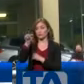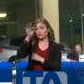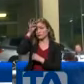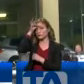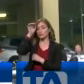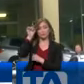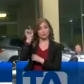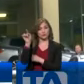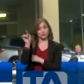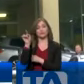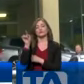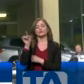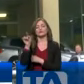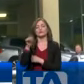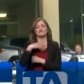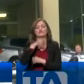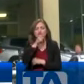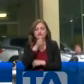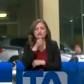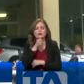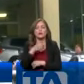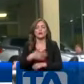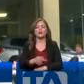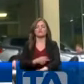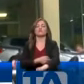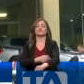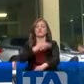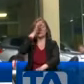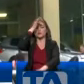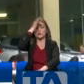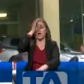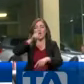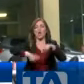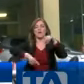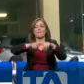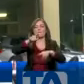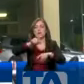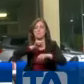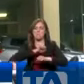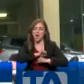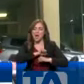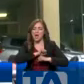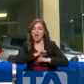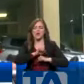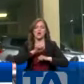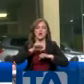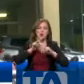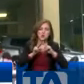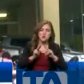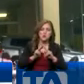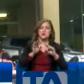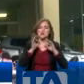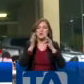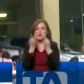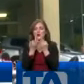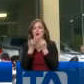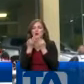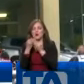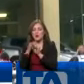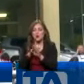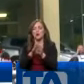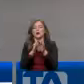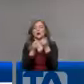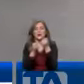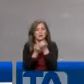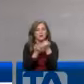se encuentra Julio César Trujillo, han llegado varios de sus amigos, colegas, familiares y conocidos a brindarle todo el respaldo. Entre